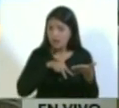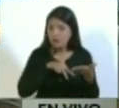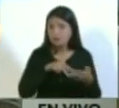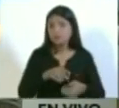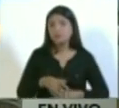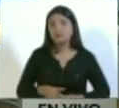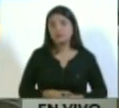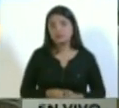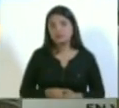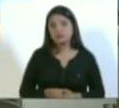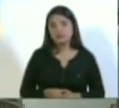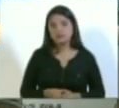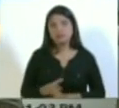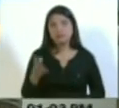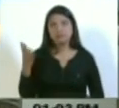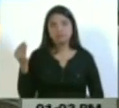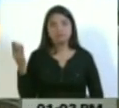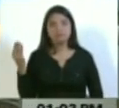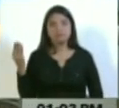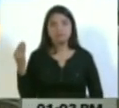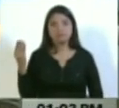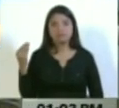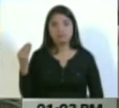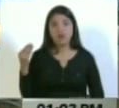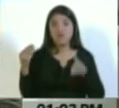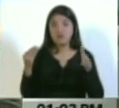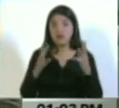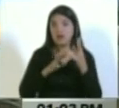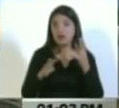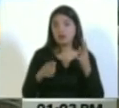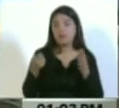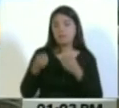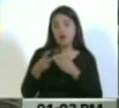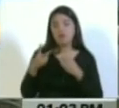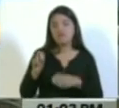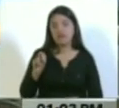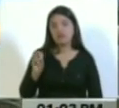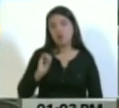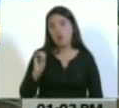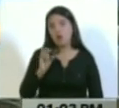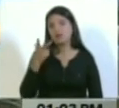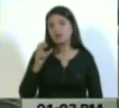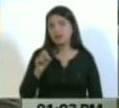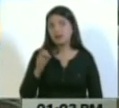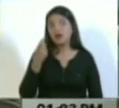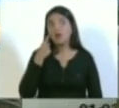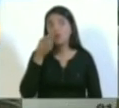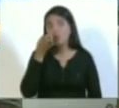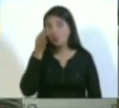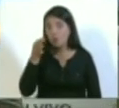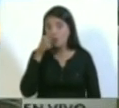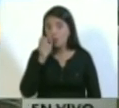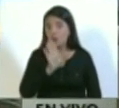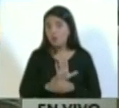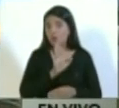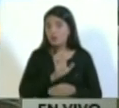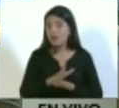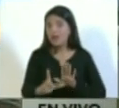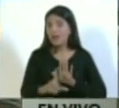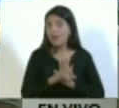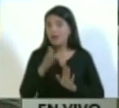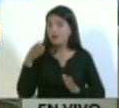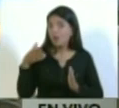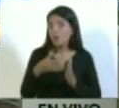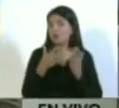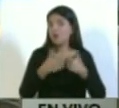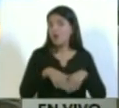y al oído, que le diga vaya a la COE, le damos el 20%, el 30, el 40, cuidado. Ley Orgánica contra la